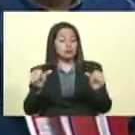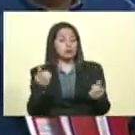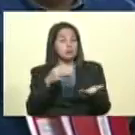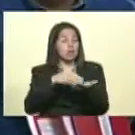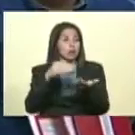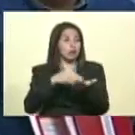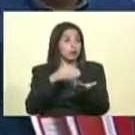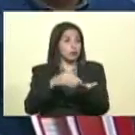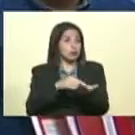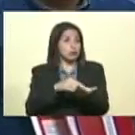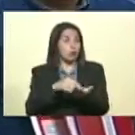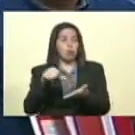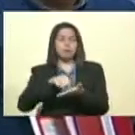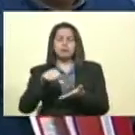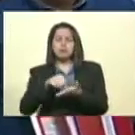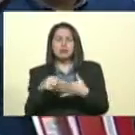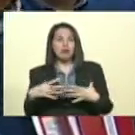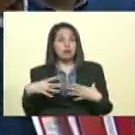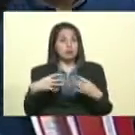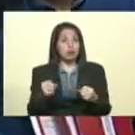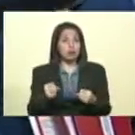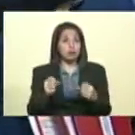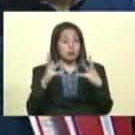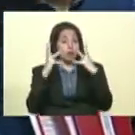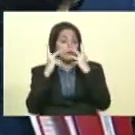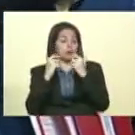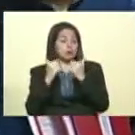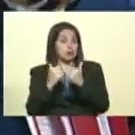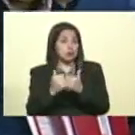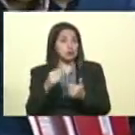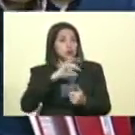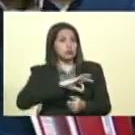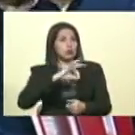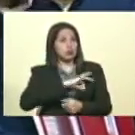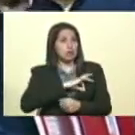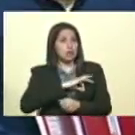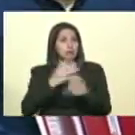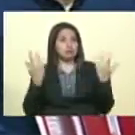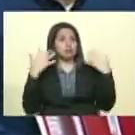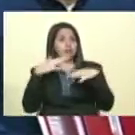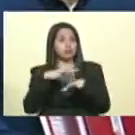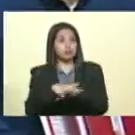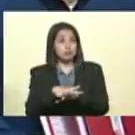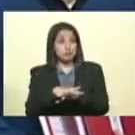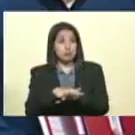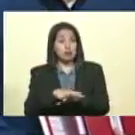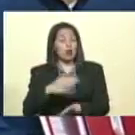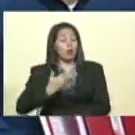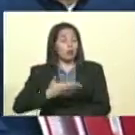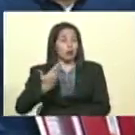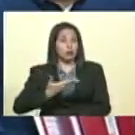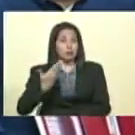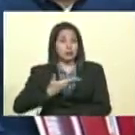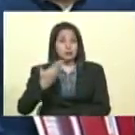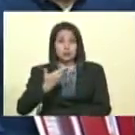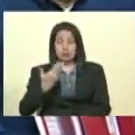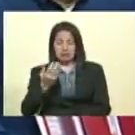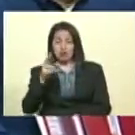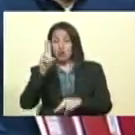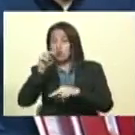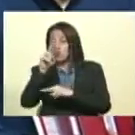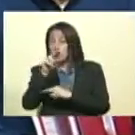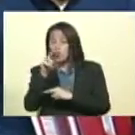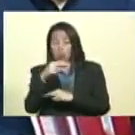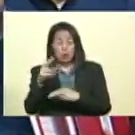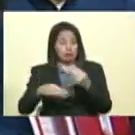y por centros de salud para la administración del salario social integral. Y eso es bien importante, eso nunca se había hecho,